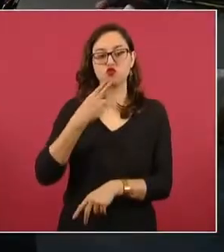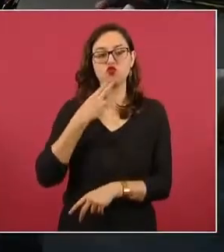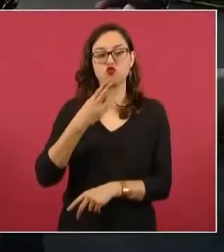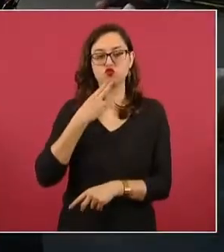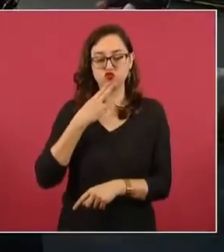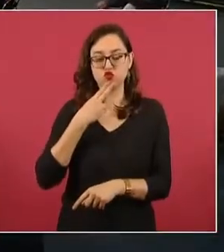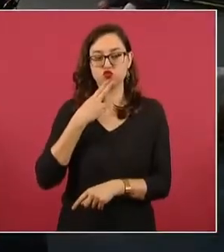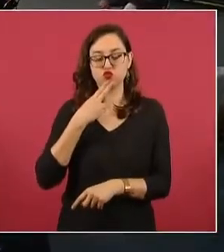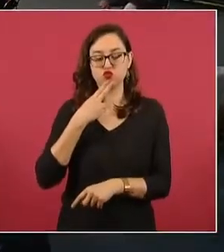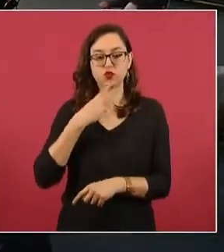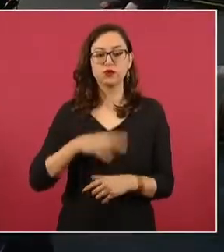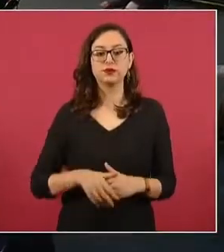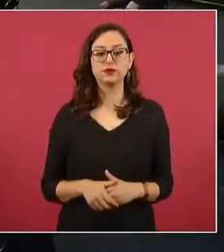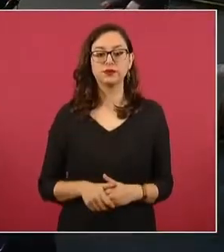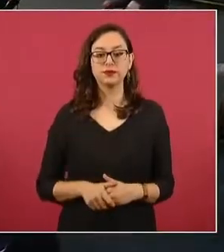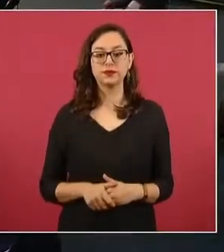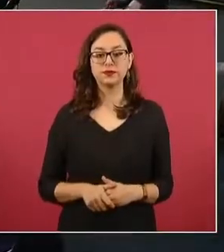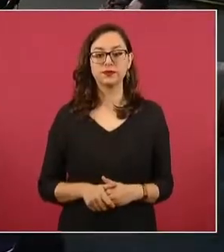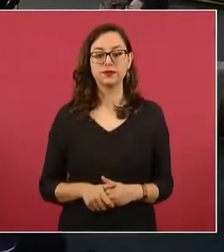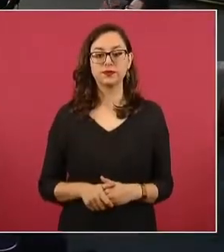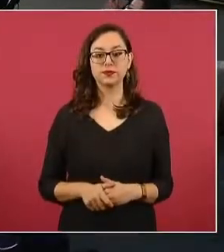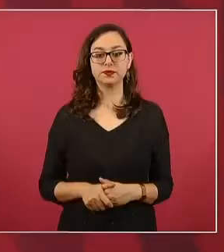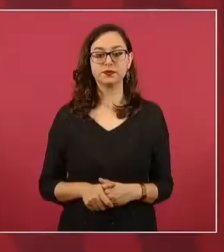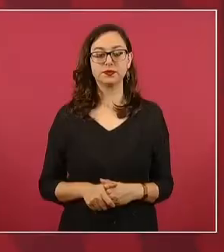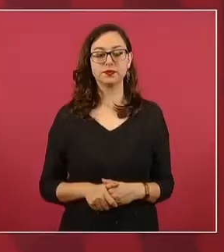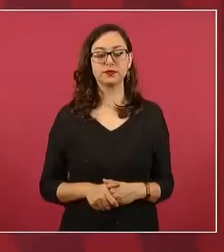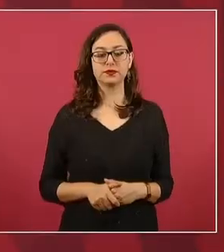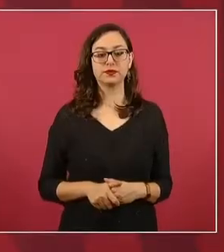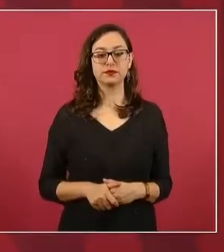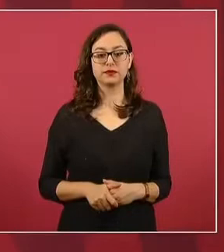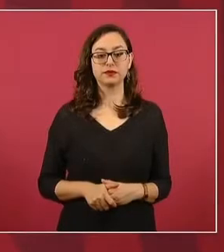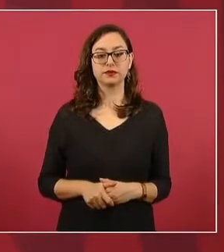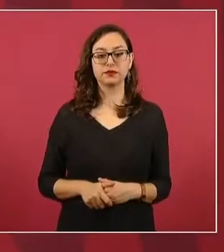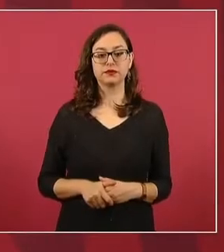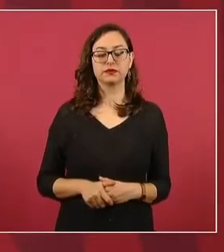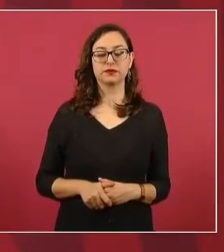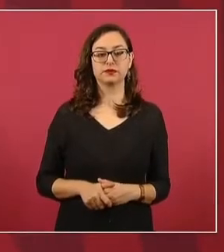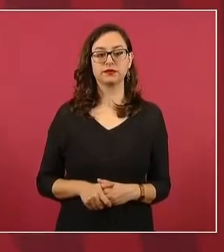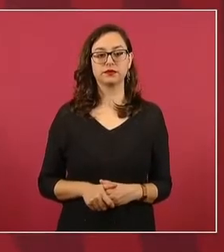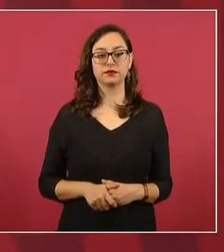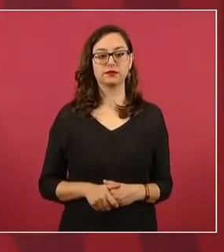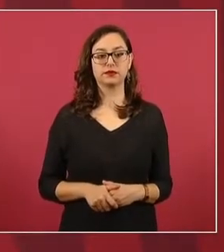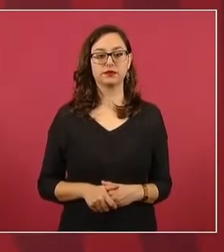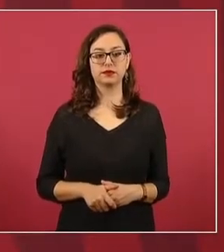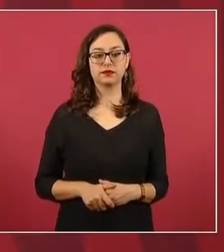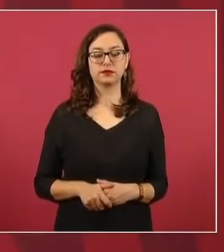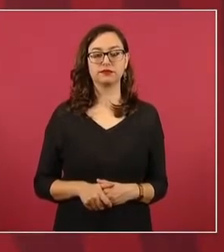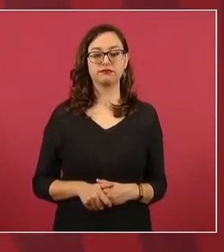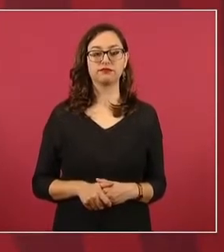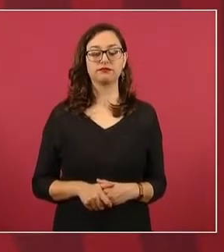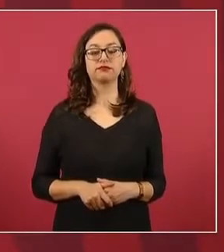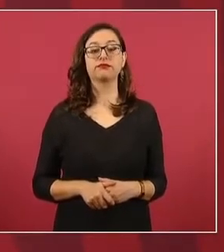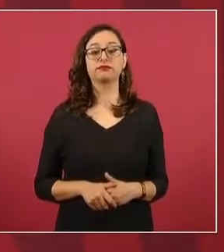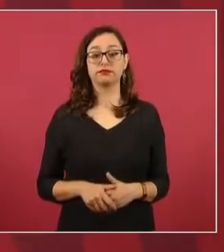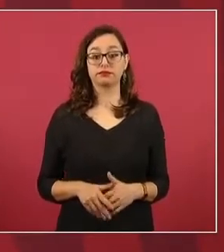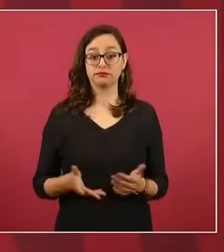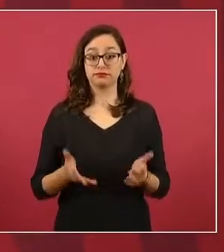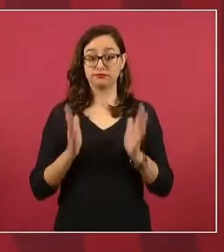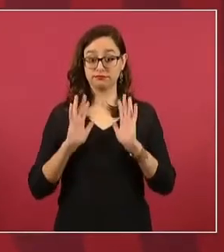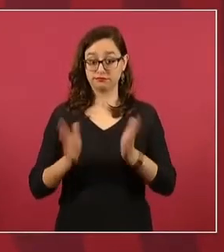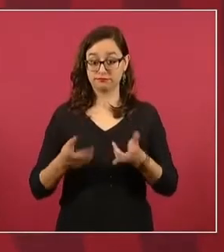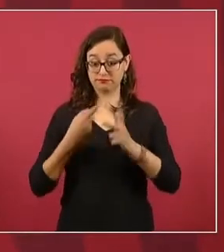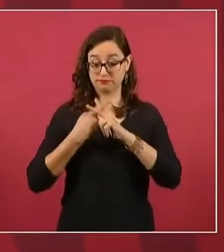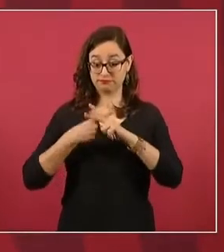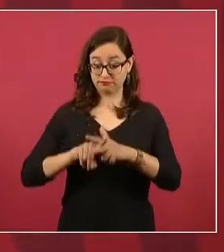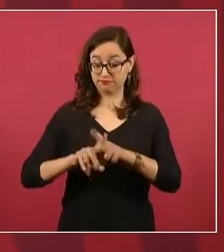Y el centro ahí es Ixtepec. Estamos construyendo y se va a terminar, es una